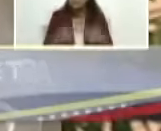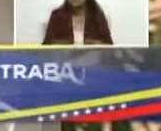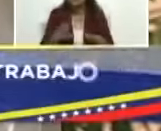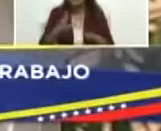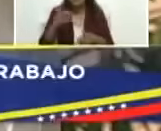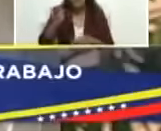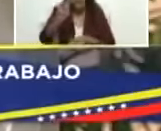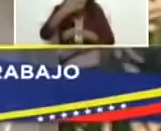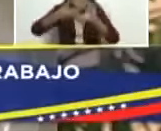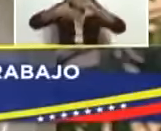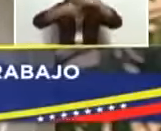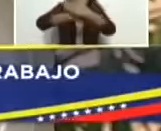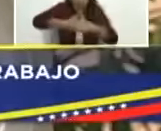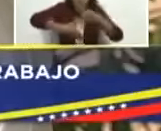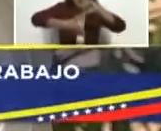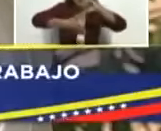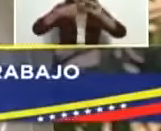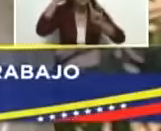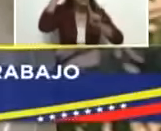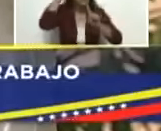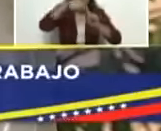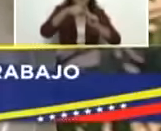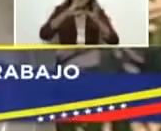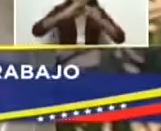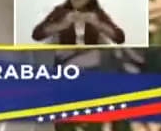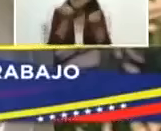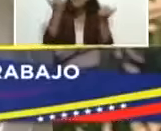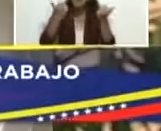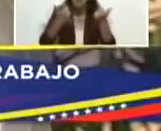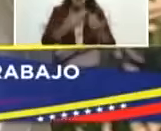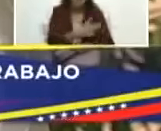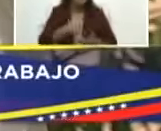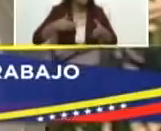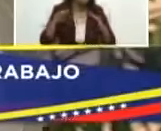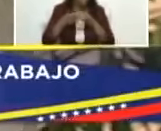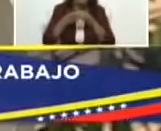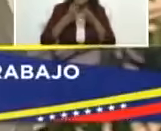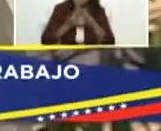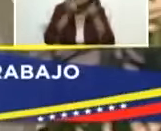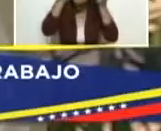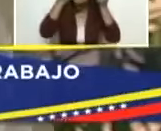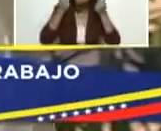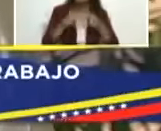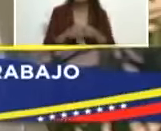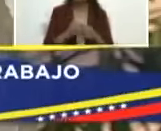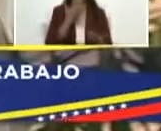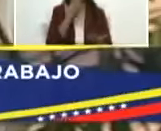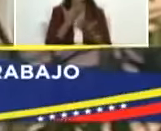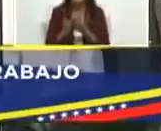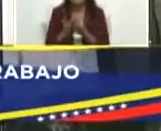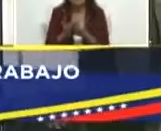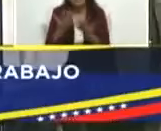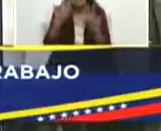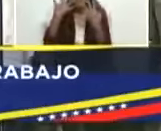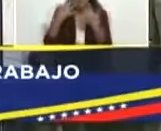propio continente es un objetivo común que hay que preservar. Gracias.